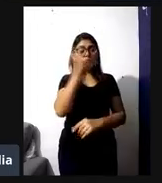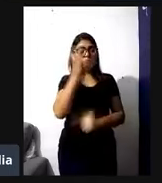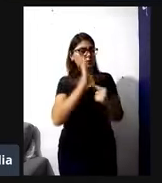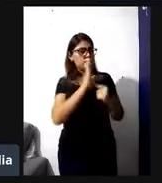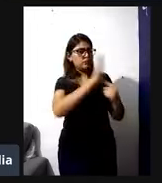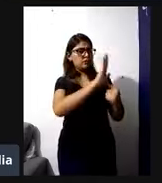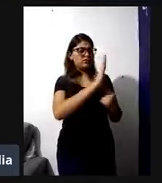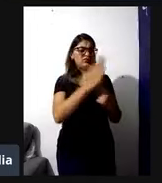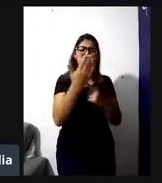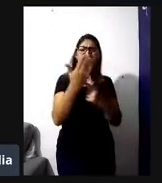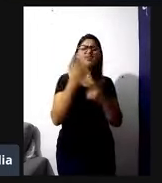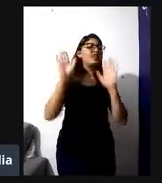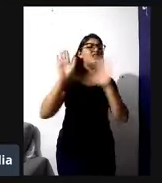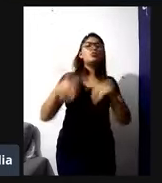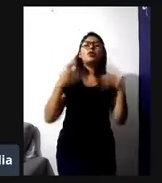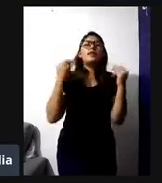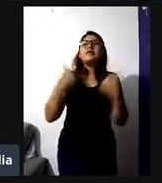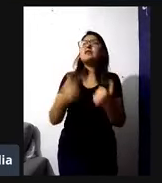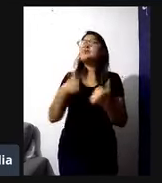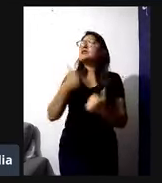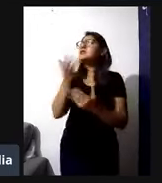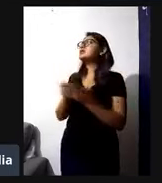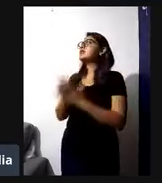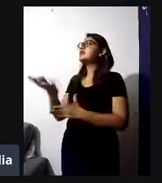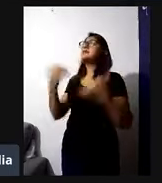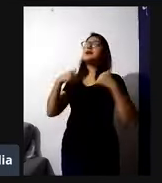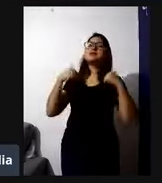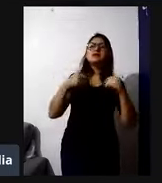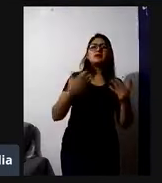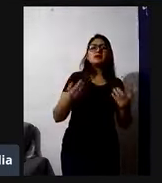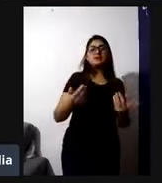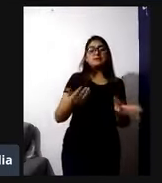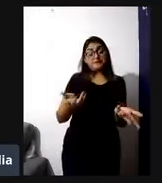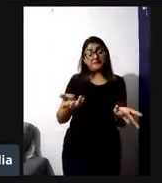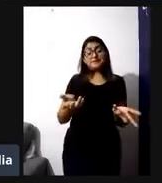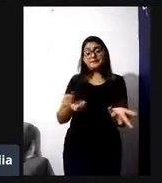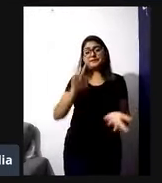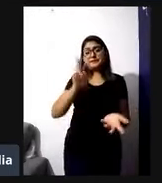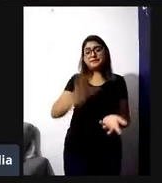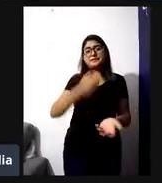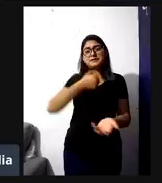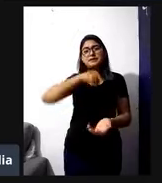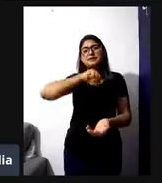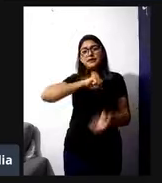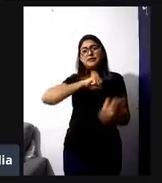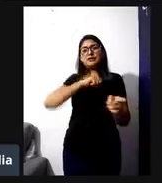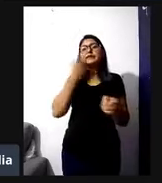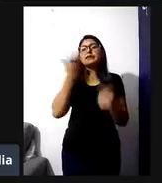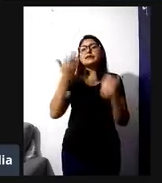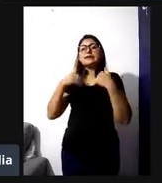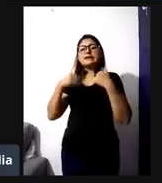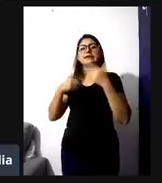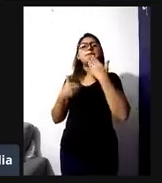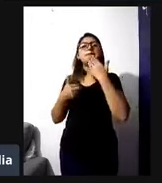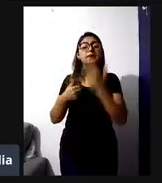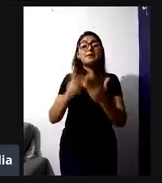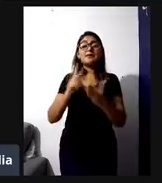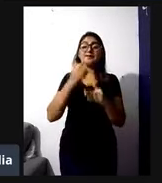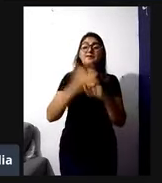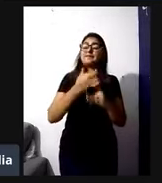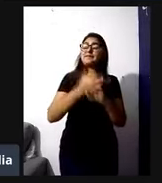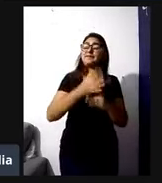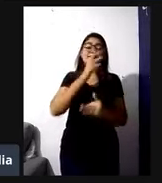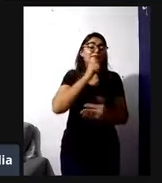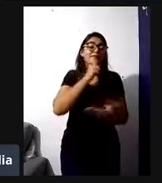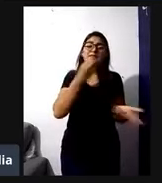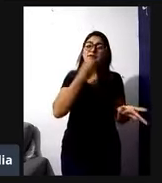quiere salir y está bien, ¿no? También es sano que él diga, pues yo quiero salir, pero pues en este momento no se puede, que nos